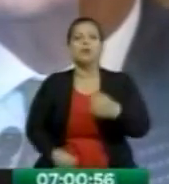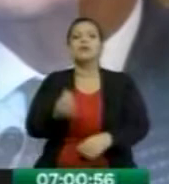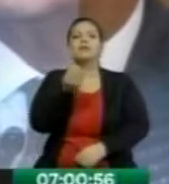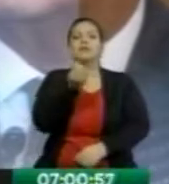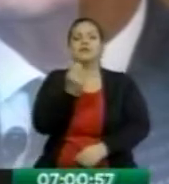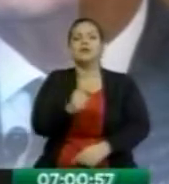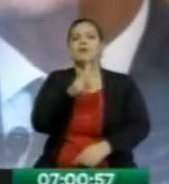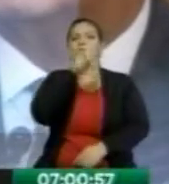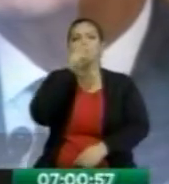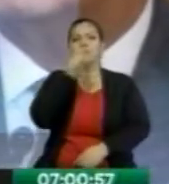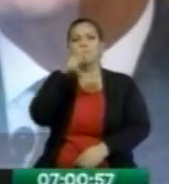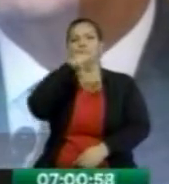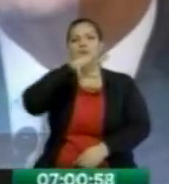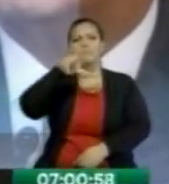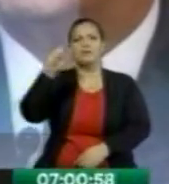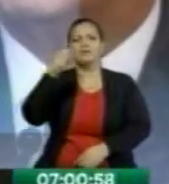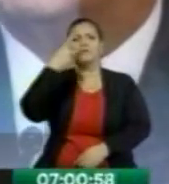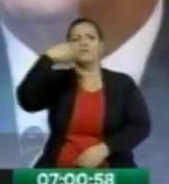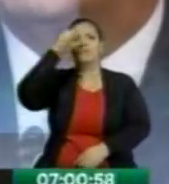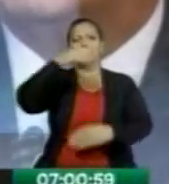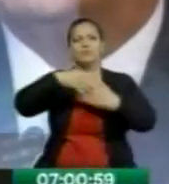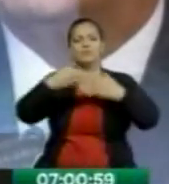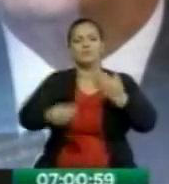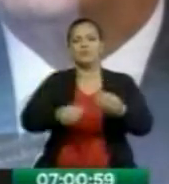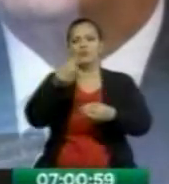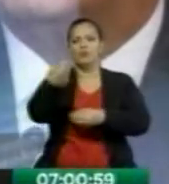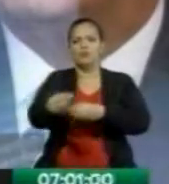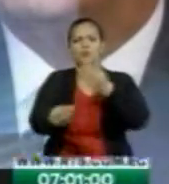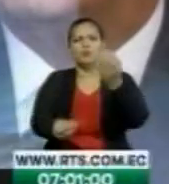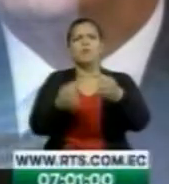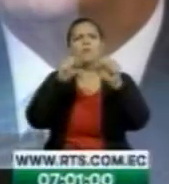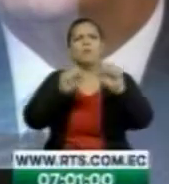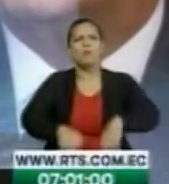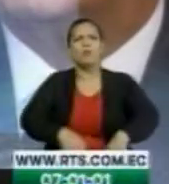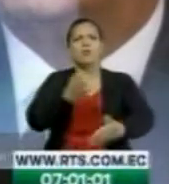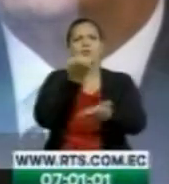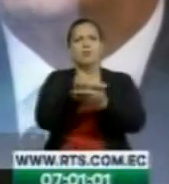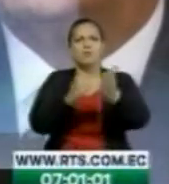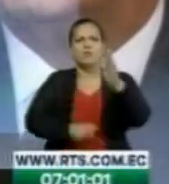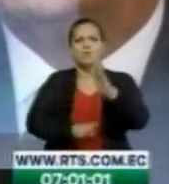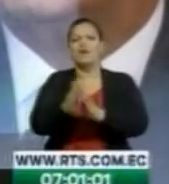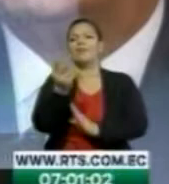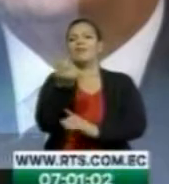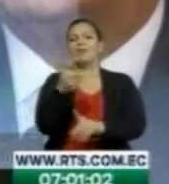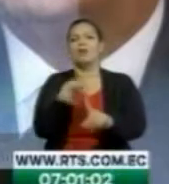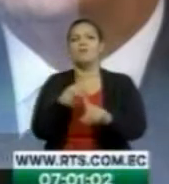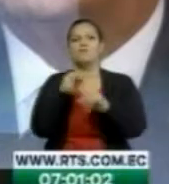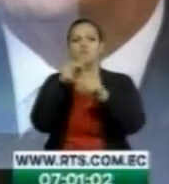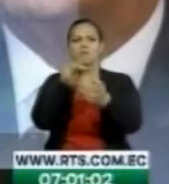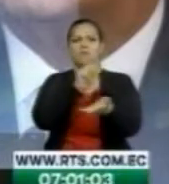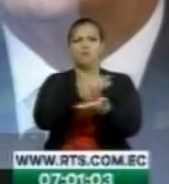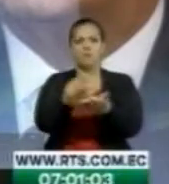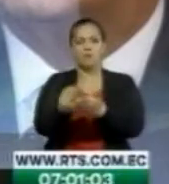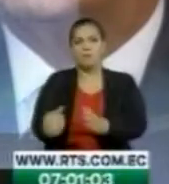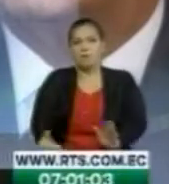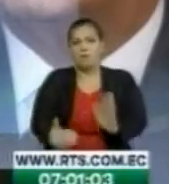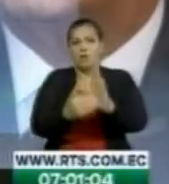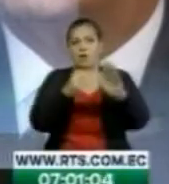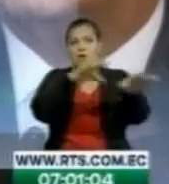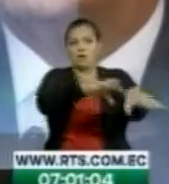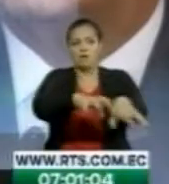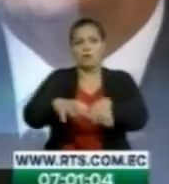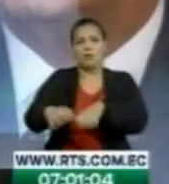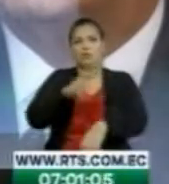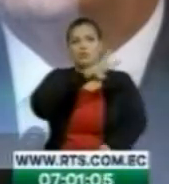millones de dólares para reactivar el crecimiento económico por ejemplo en el sector agrícola van a inyectar 200